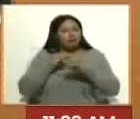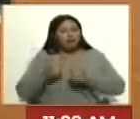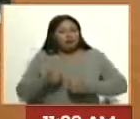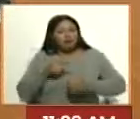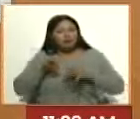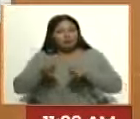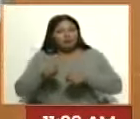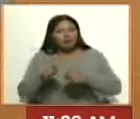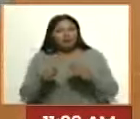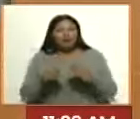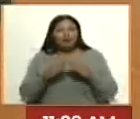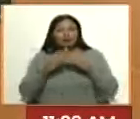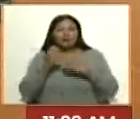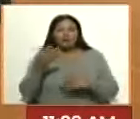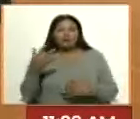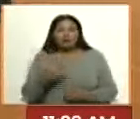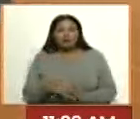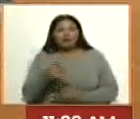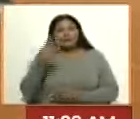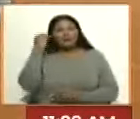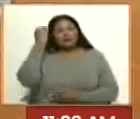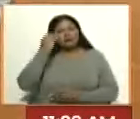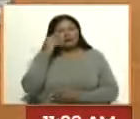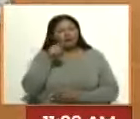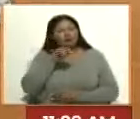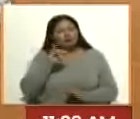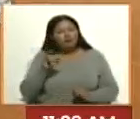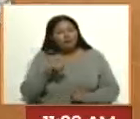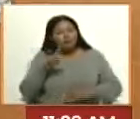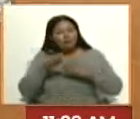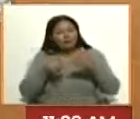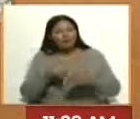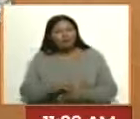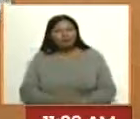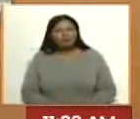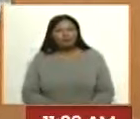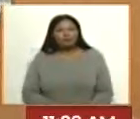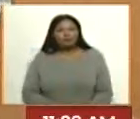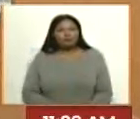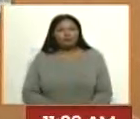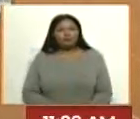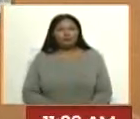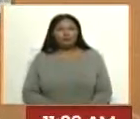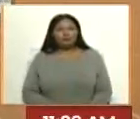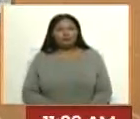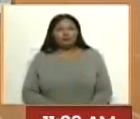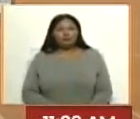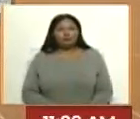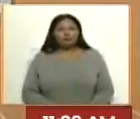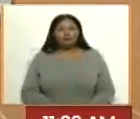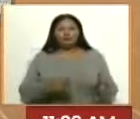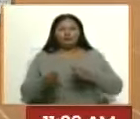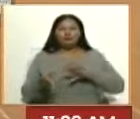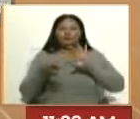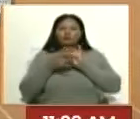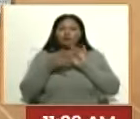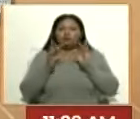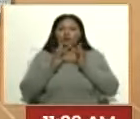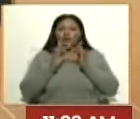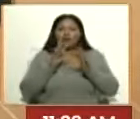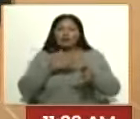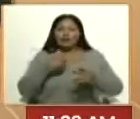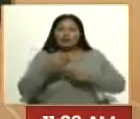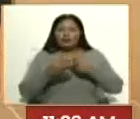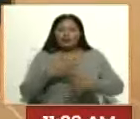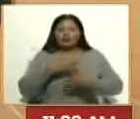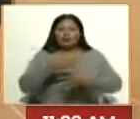la Casa Blanca. ¿Qué opinión te merece justamente, y en este contexto, que además que todo se interconecta con esta pretendida